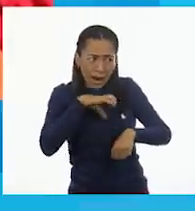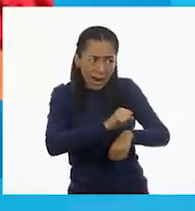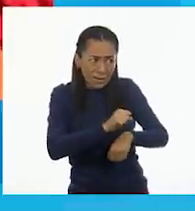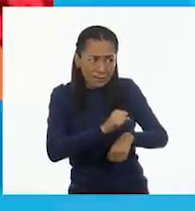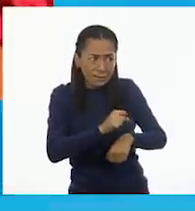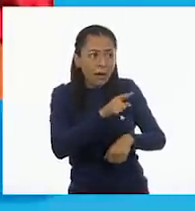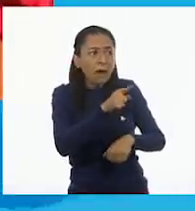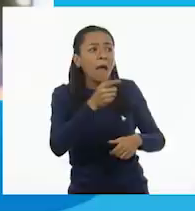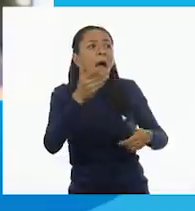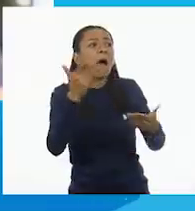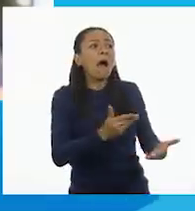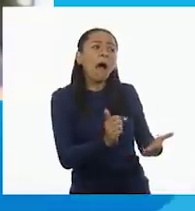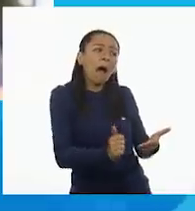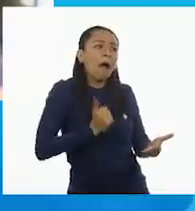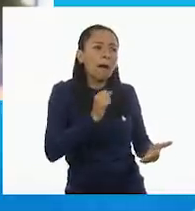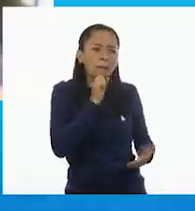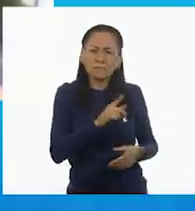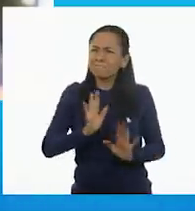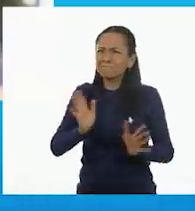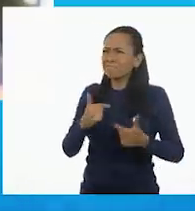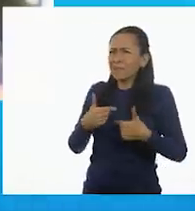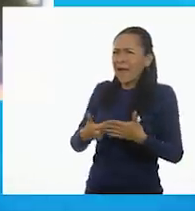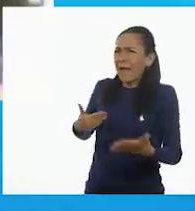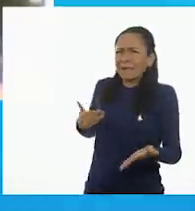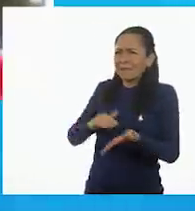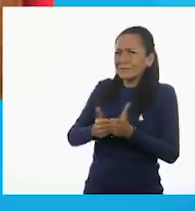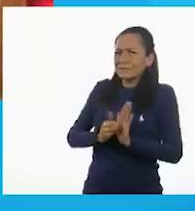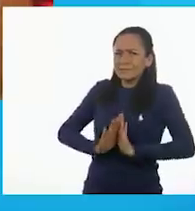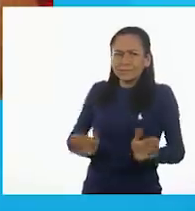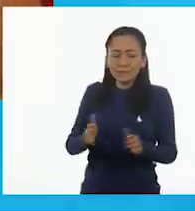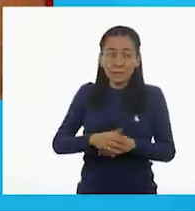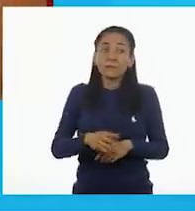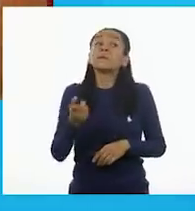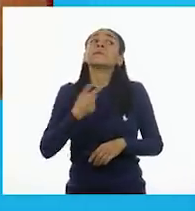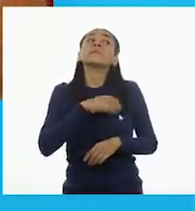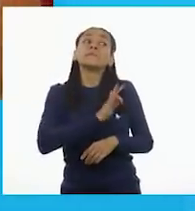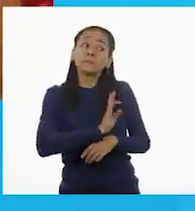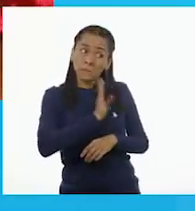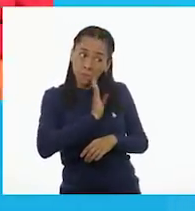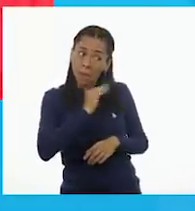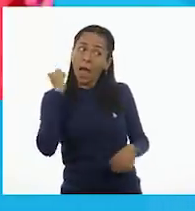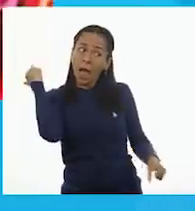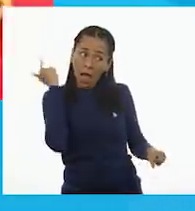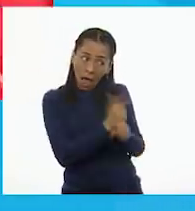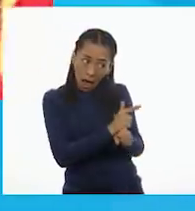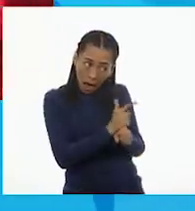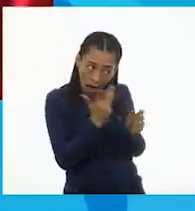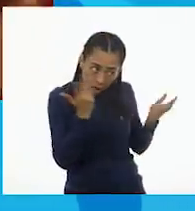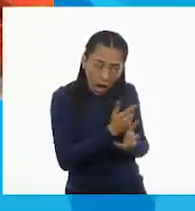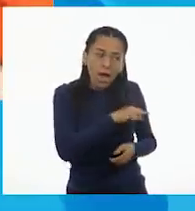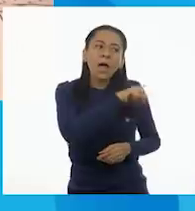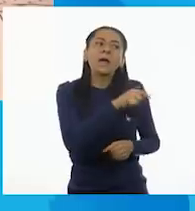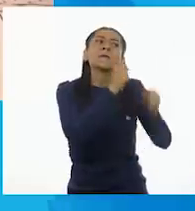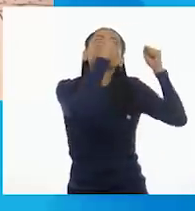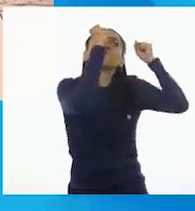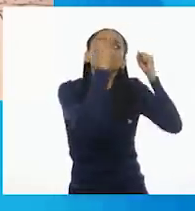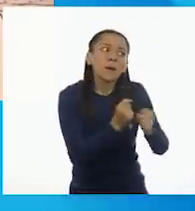todo perfectamente calculado. Si tu mamá nos descubre, nos va a matar. No, ya vámonos, por favor, ya.